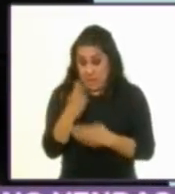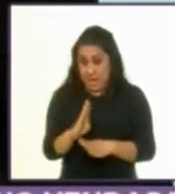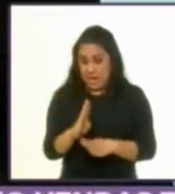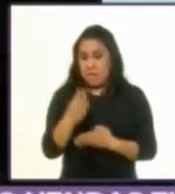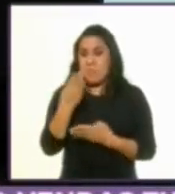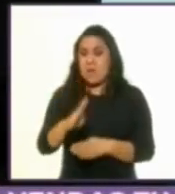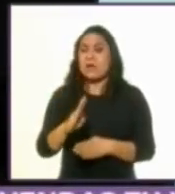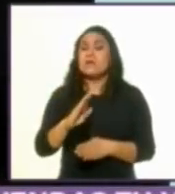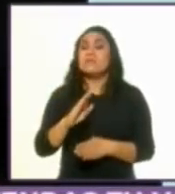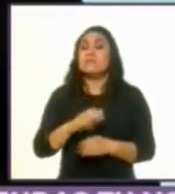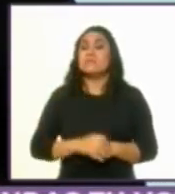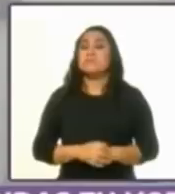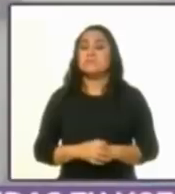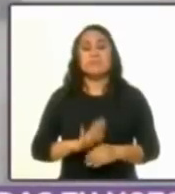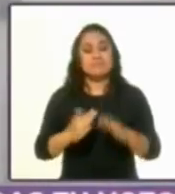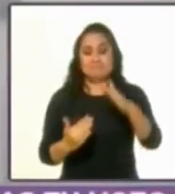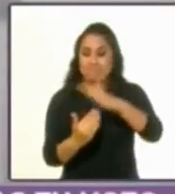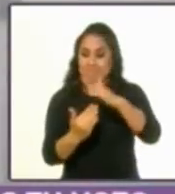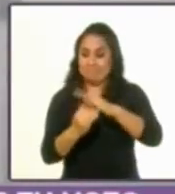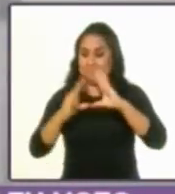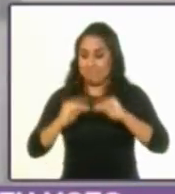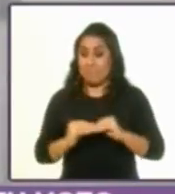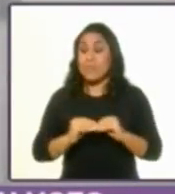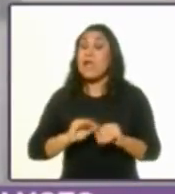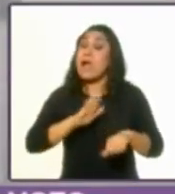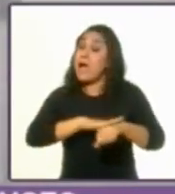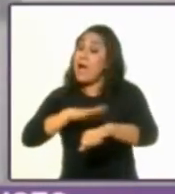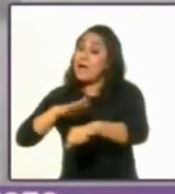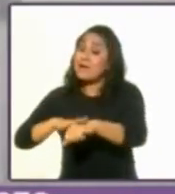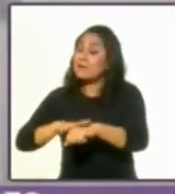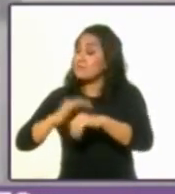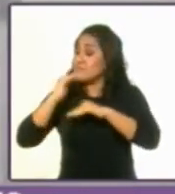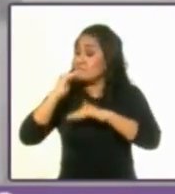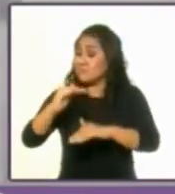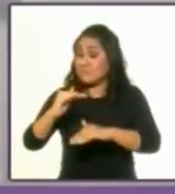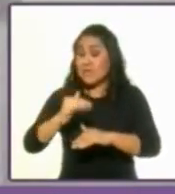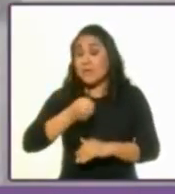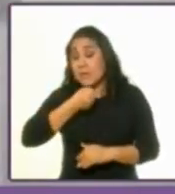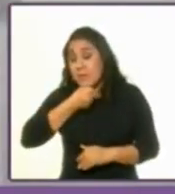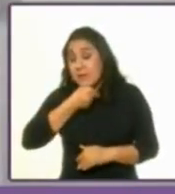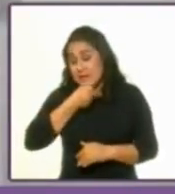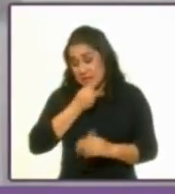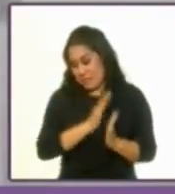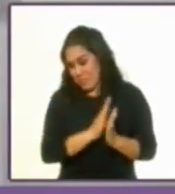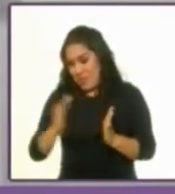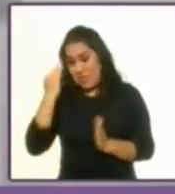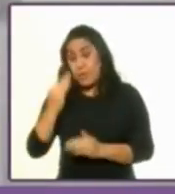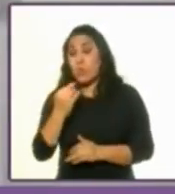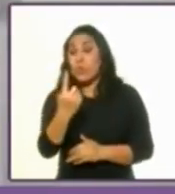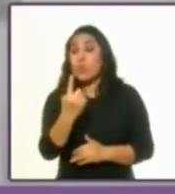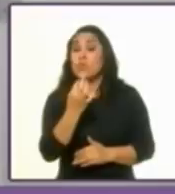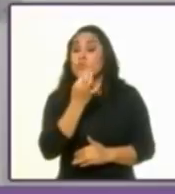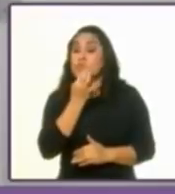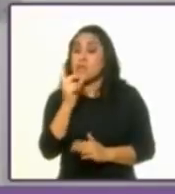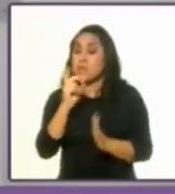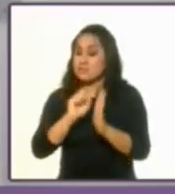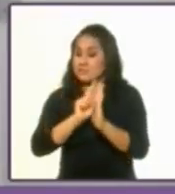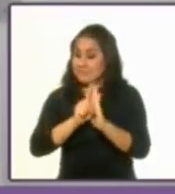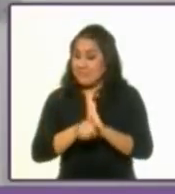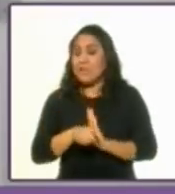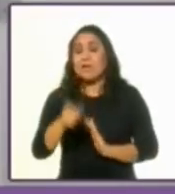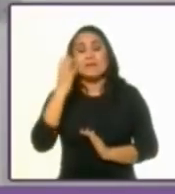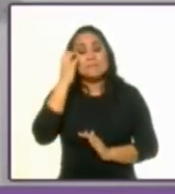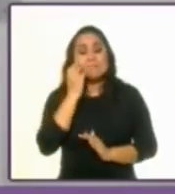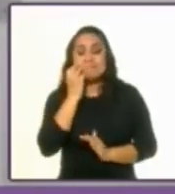patrimonio social es el tiempo les recordamos que tienen como máximo de intervención en esta bolsa de tiempo un minuto y medio candidato